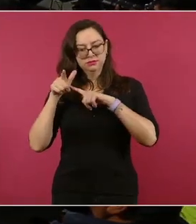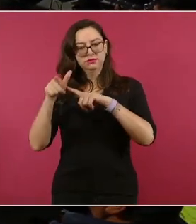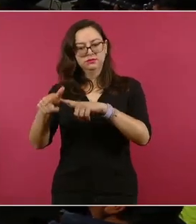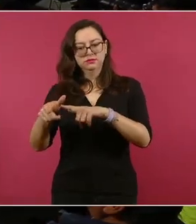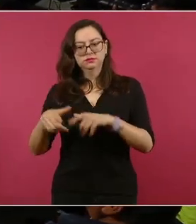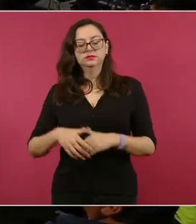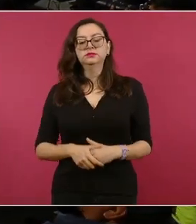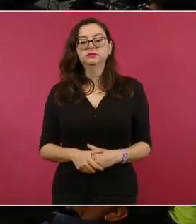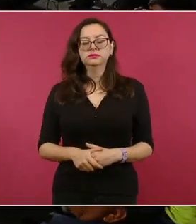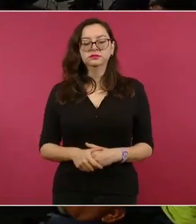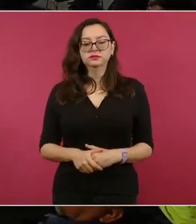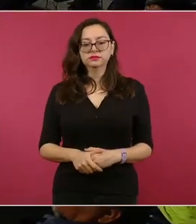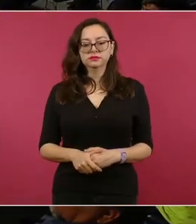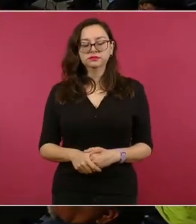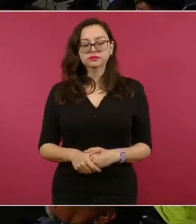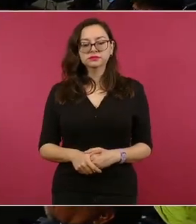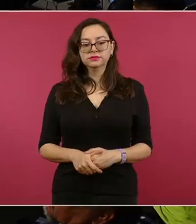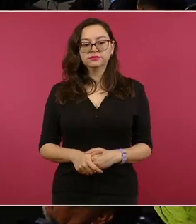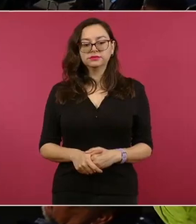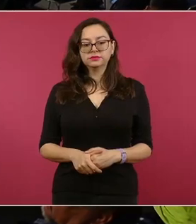sobre el tema. Adelante.